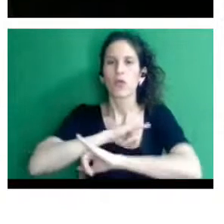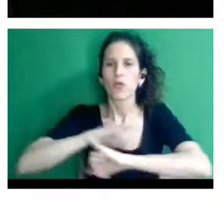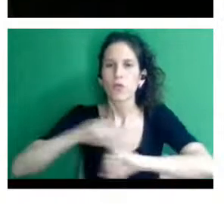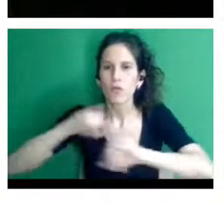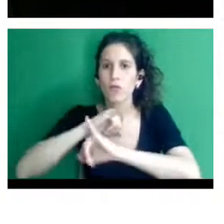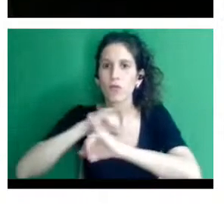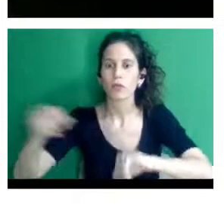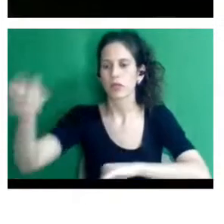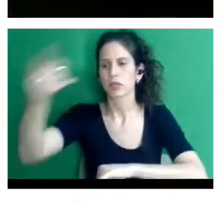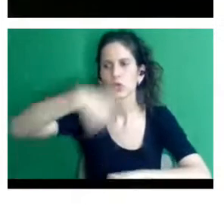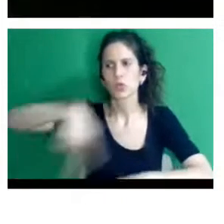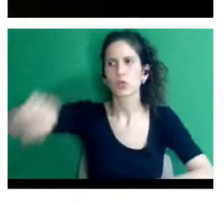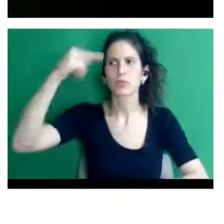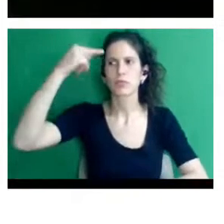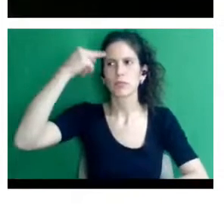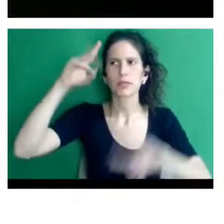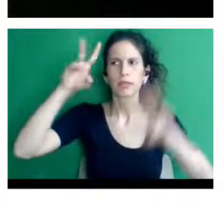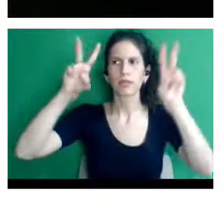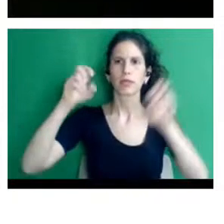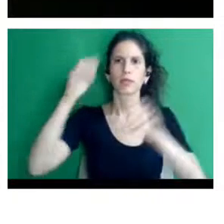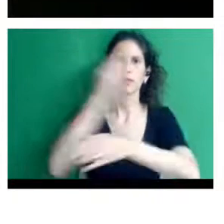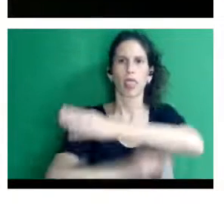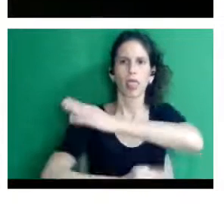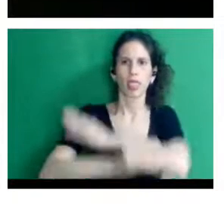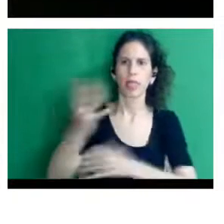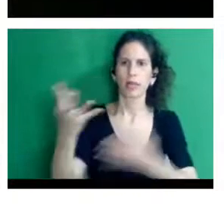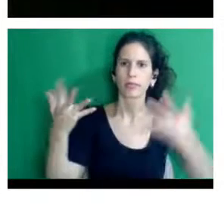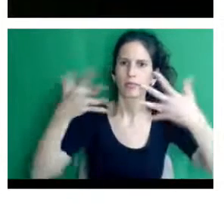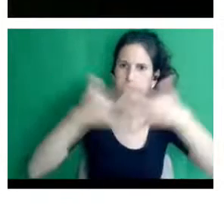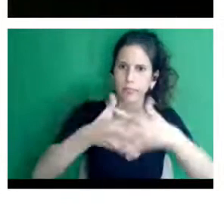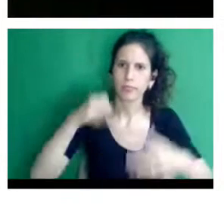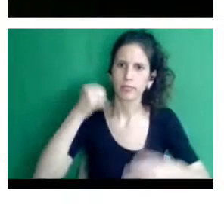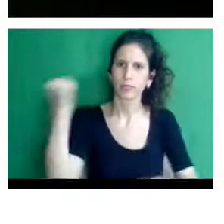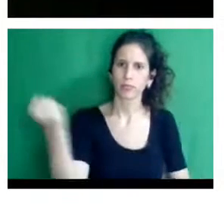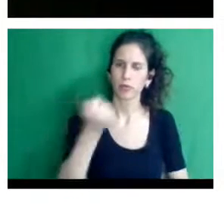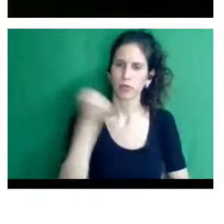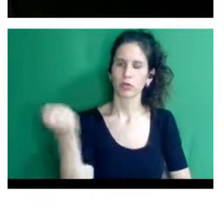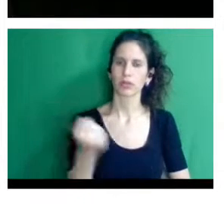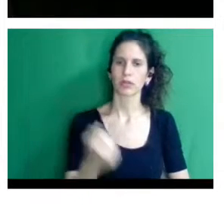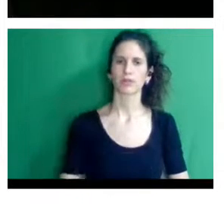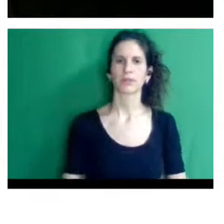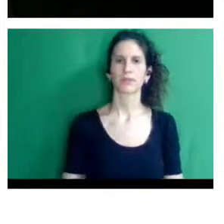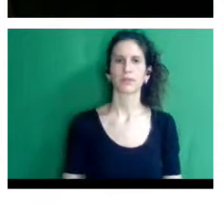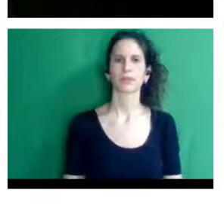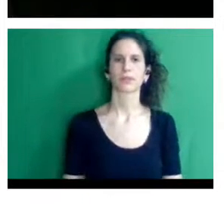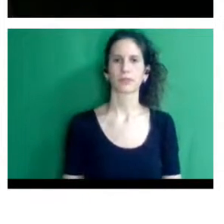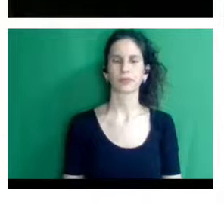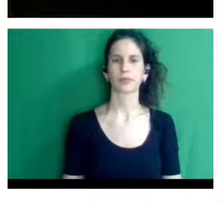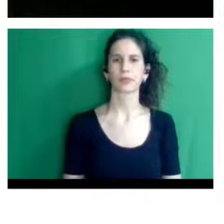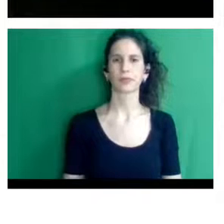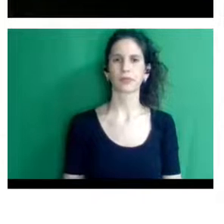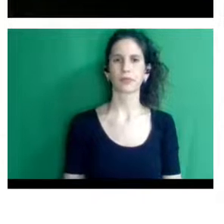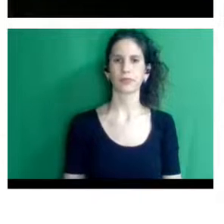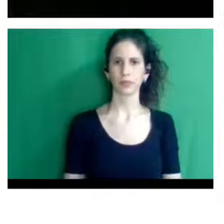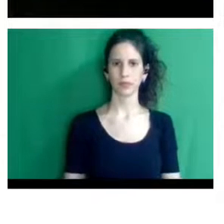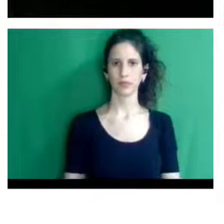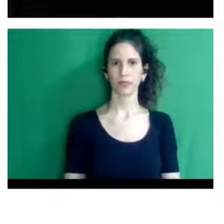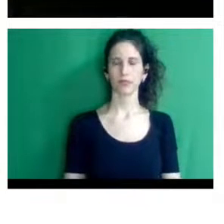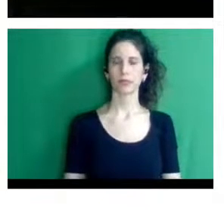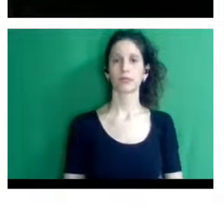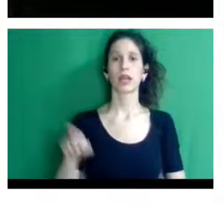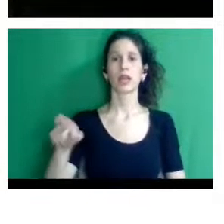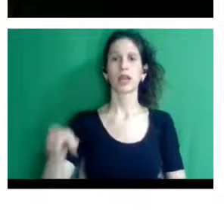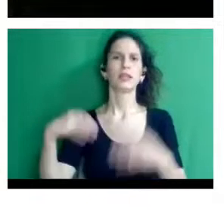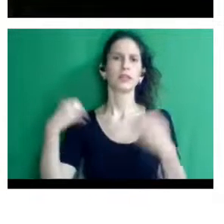inclusión en todos los planes y programas institucionales de recreación y deporte. Realización de actividades de sensibilización,